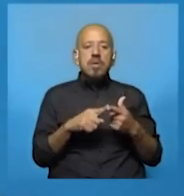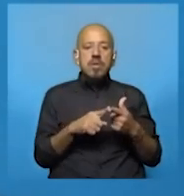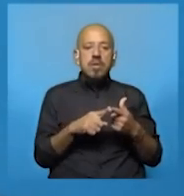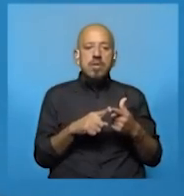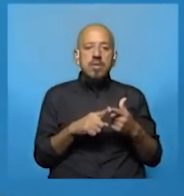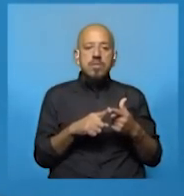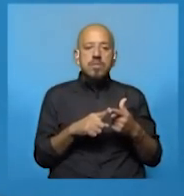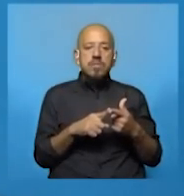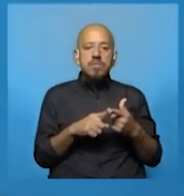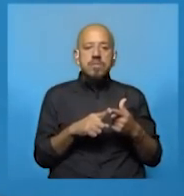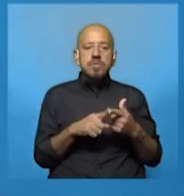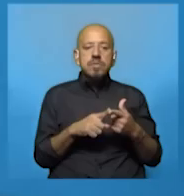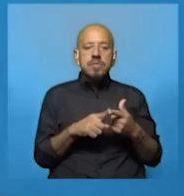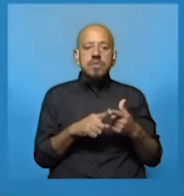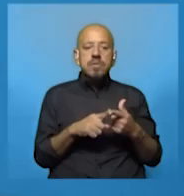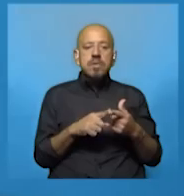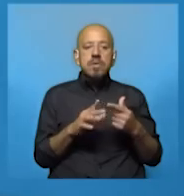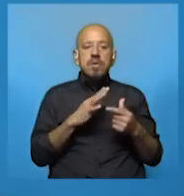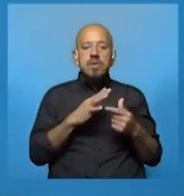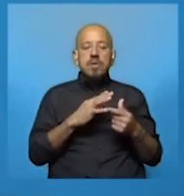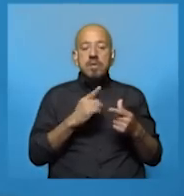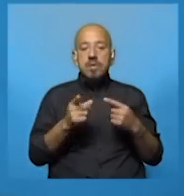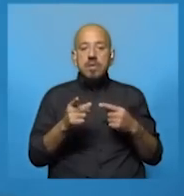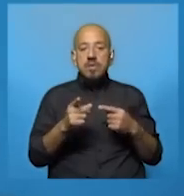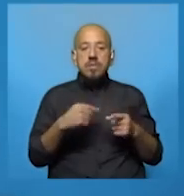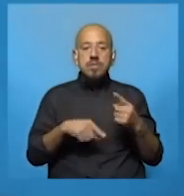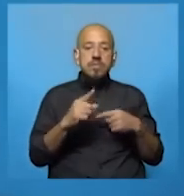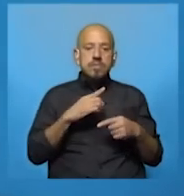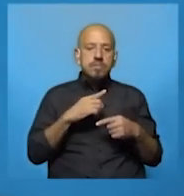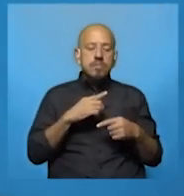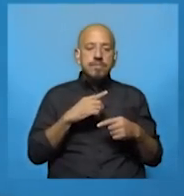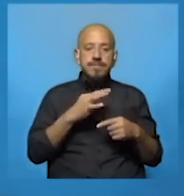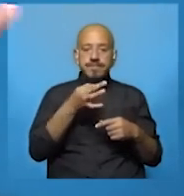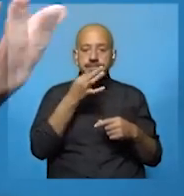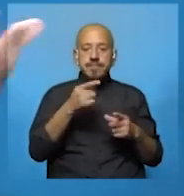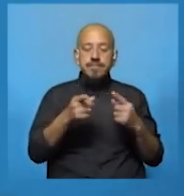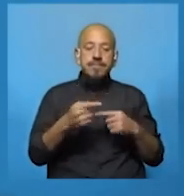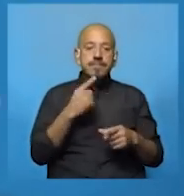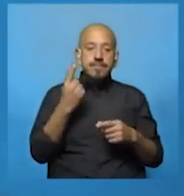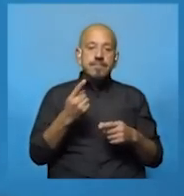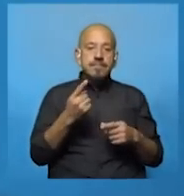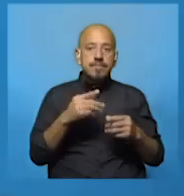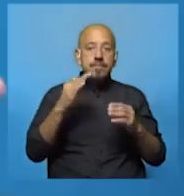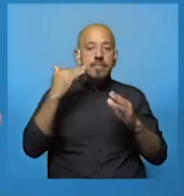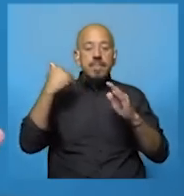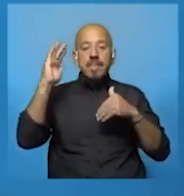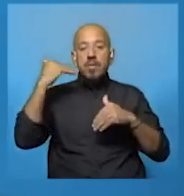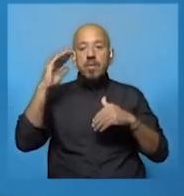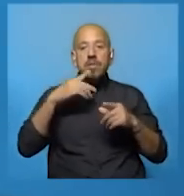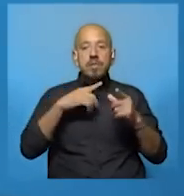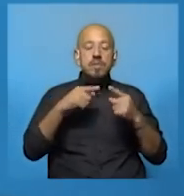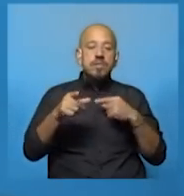es digamos hay algunos estudios así pero claro cuando uno habla de esta manera lo primero que hacen las autoridades obviamente